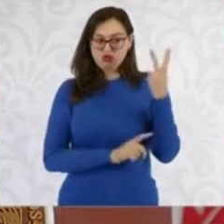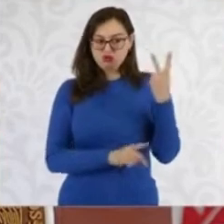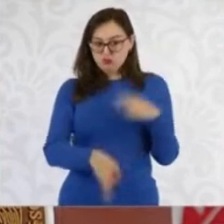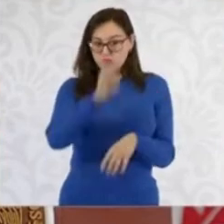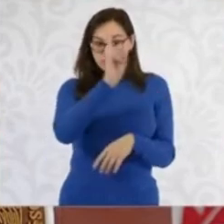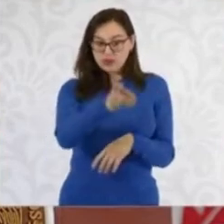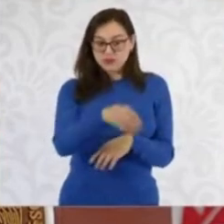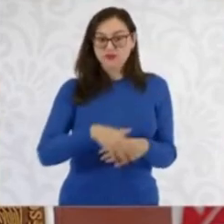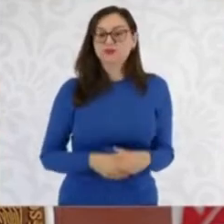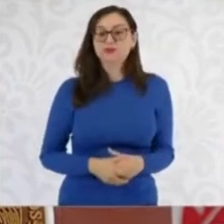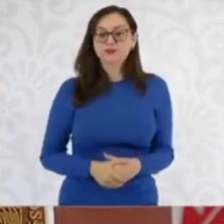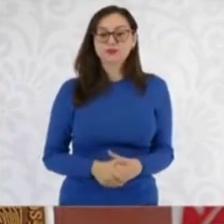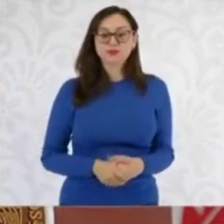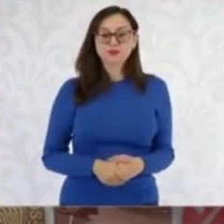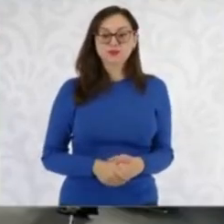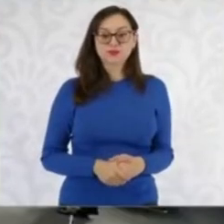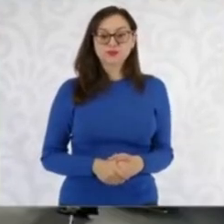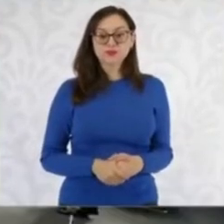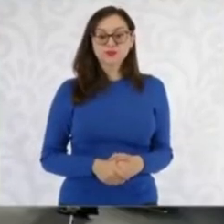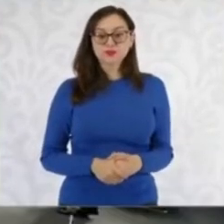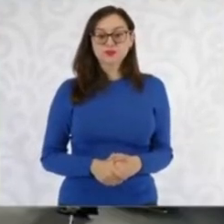Acá.